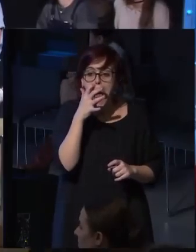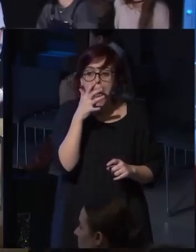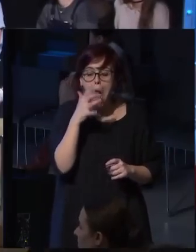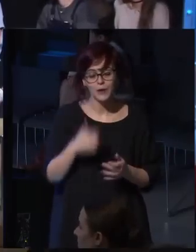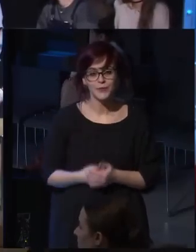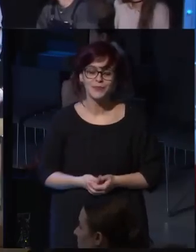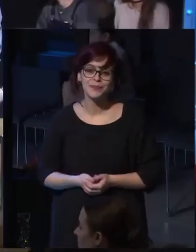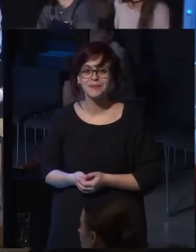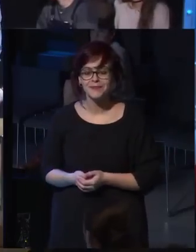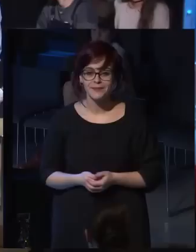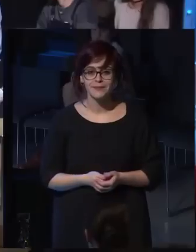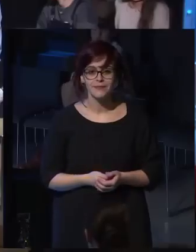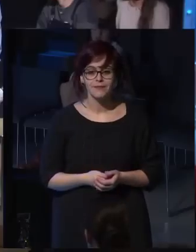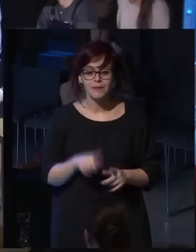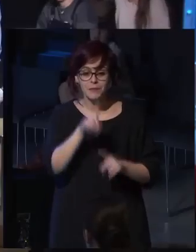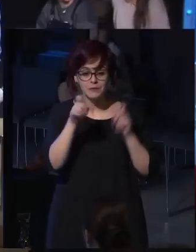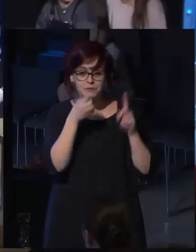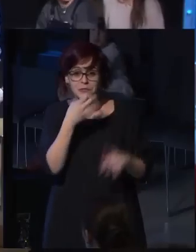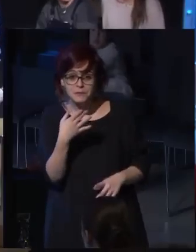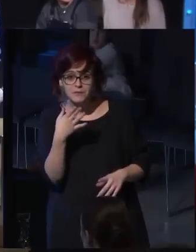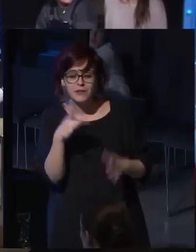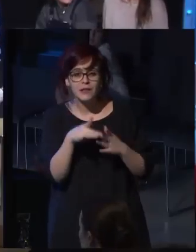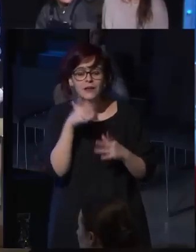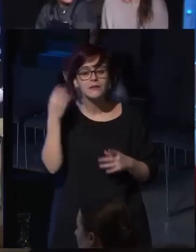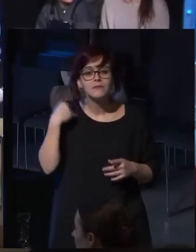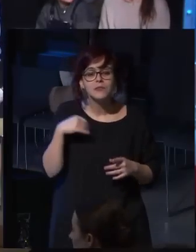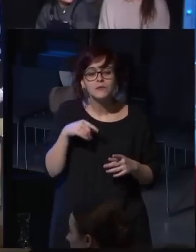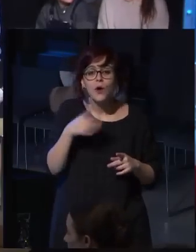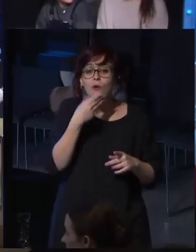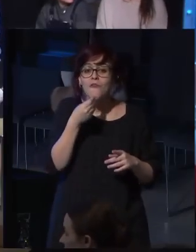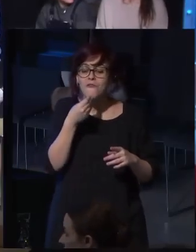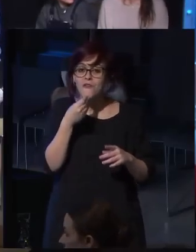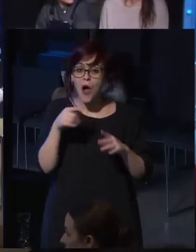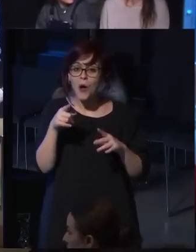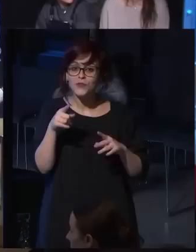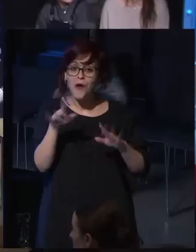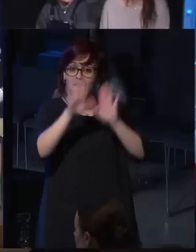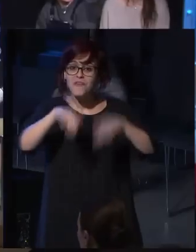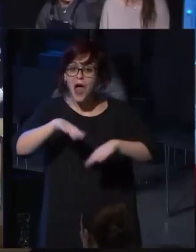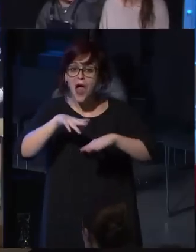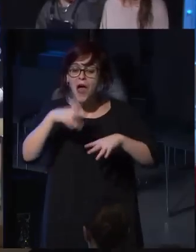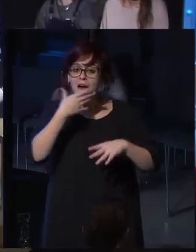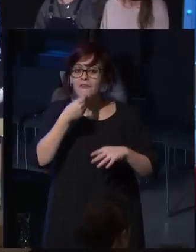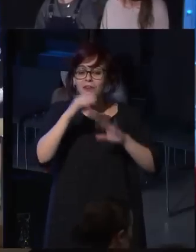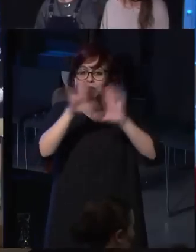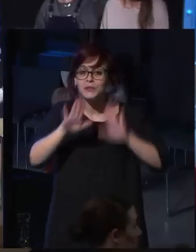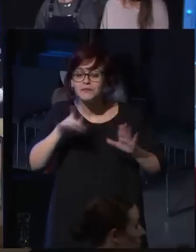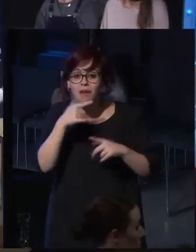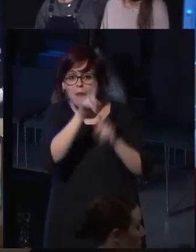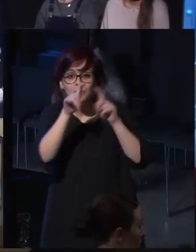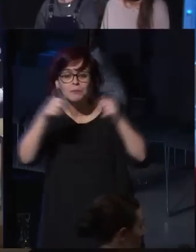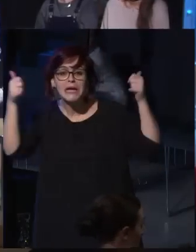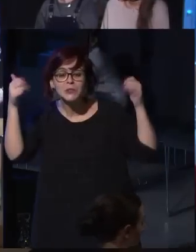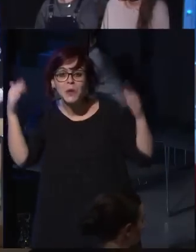adelante. ¿Hay alguna más? Perdona, solo para medir y hacer sin hacer el final bonito. ¿Hay otra ahí? Hola. ¿No? ¿No hay más